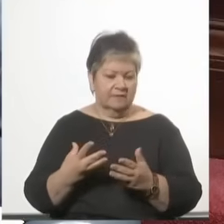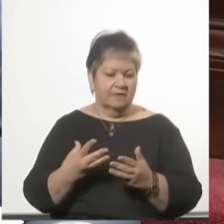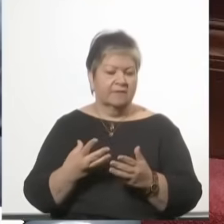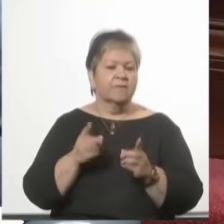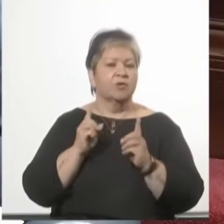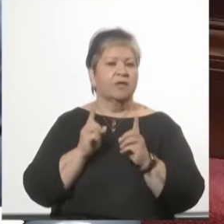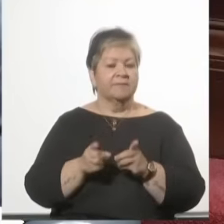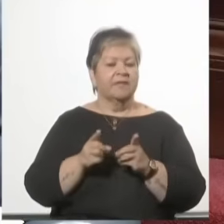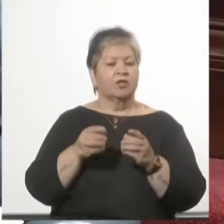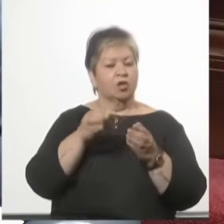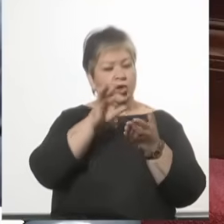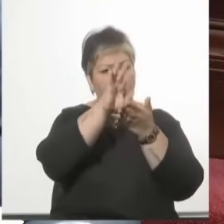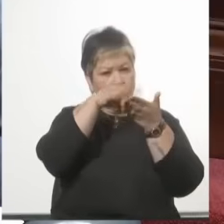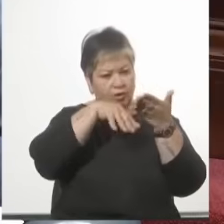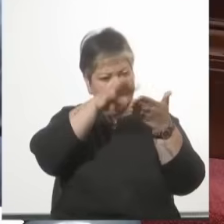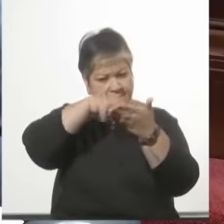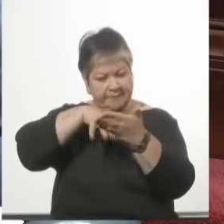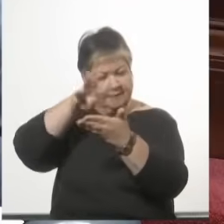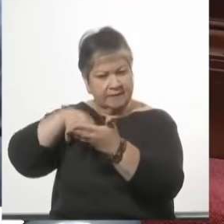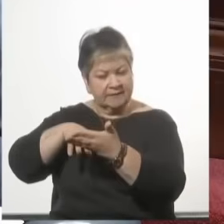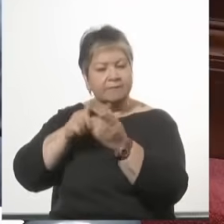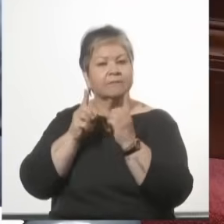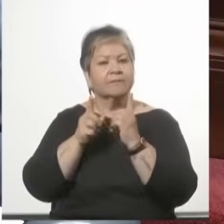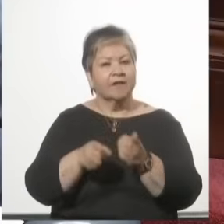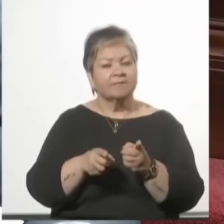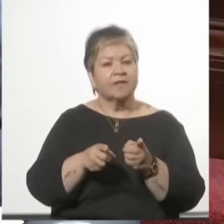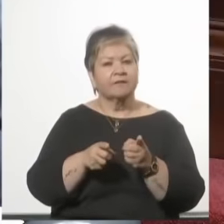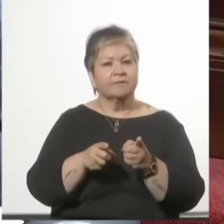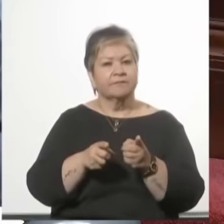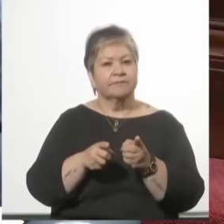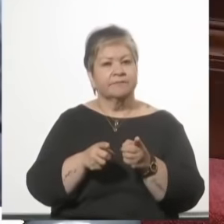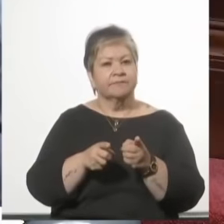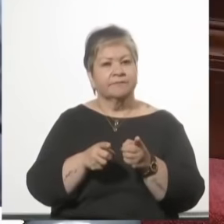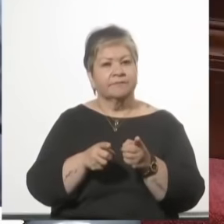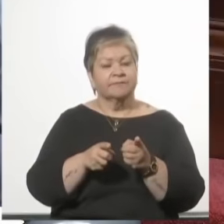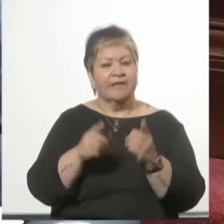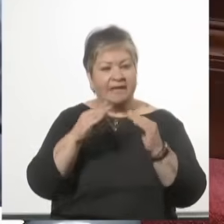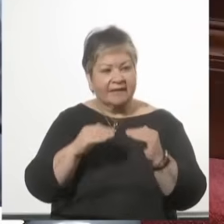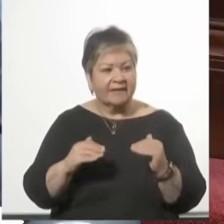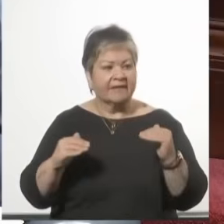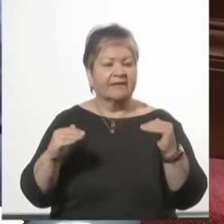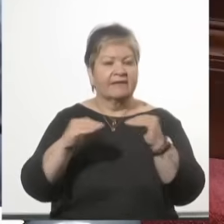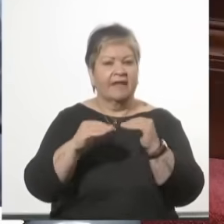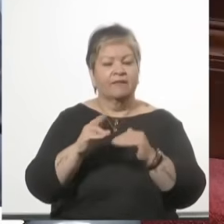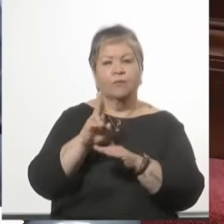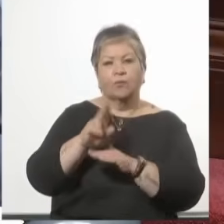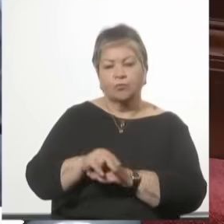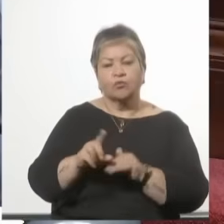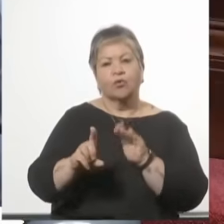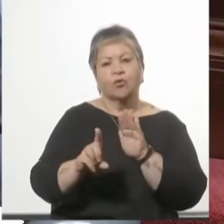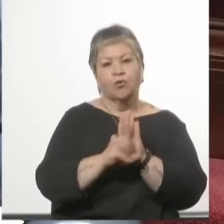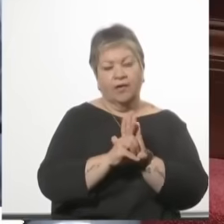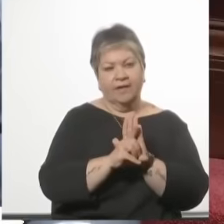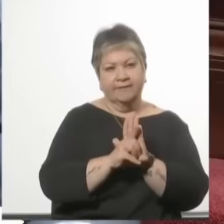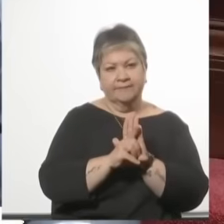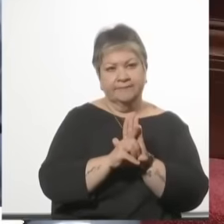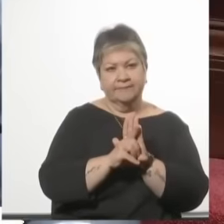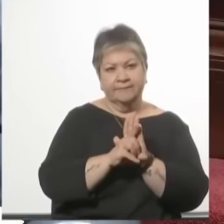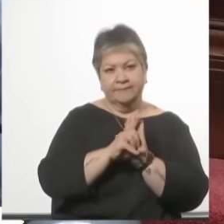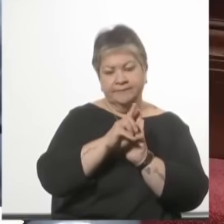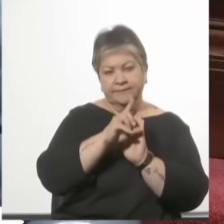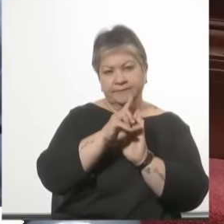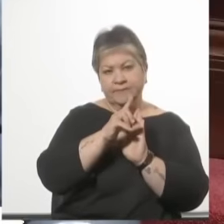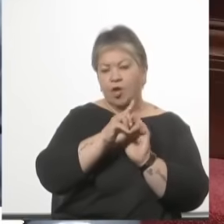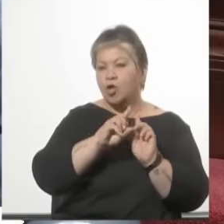expresa, sino a todas las consecuencias que según su naturaleza sean conformes a la equidad, al uso o a la ley. No vamos